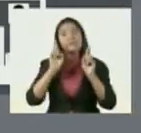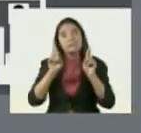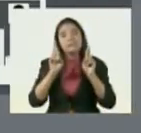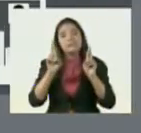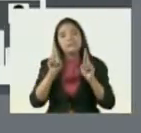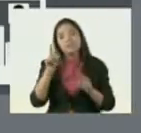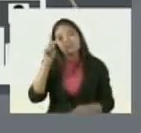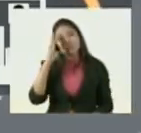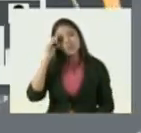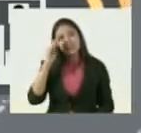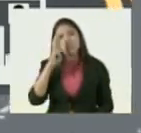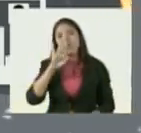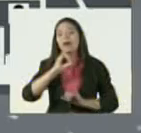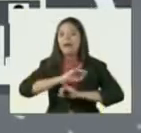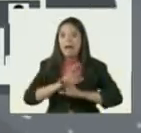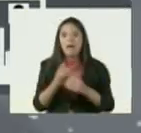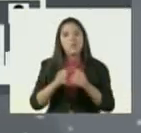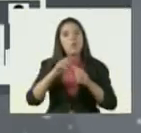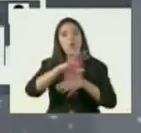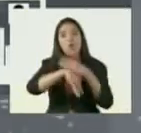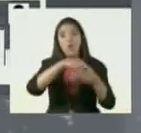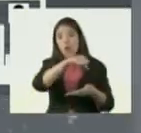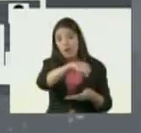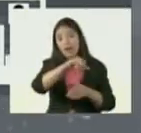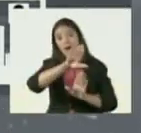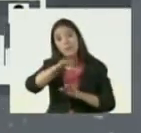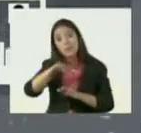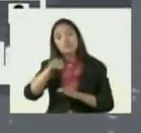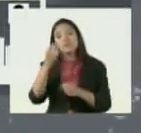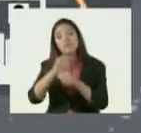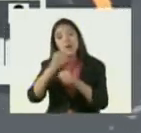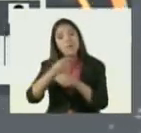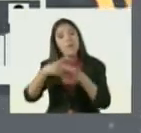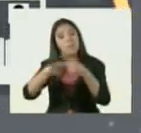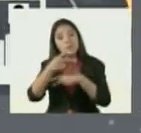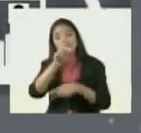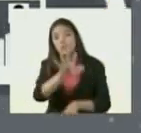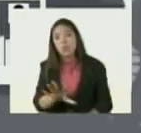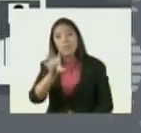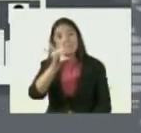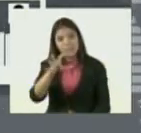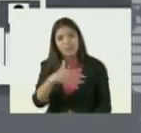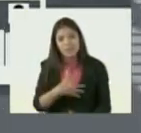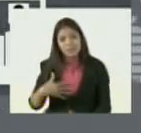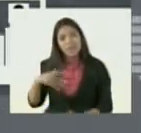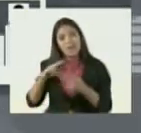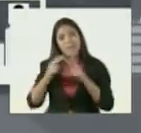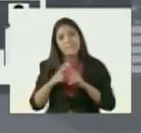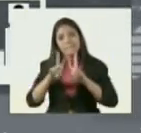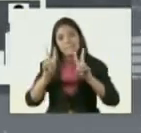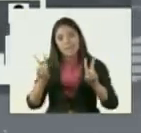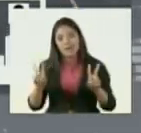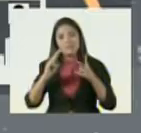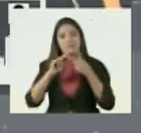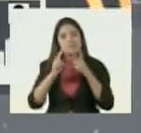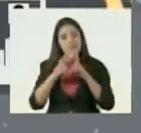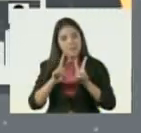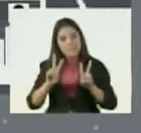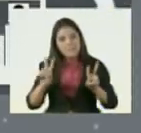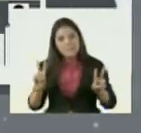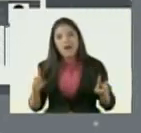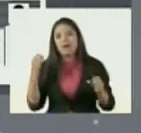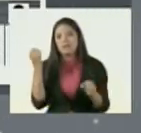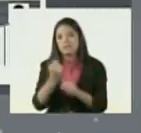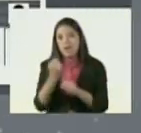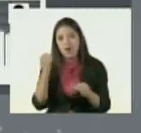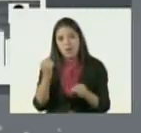Dios, con el apoyo de los CLAP y con el trabajo productivo de todo un país que quiere paz. Paz, paz, trabajo es lo